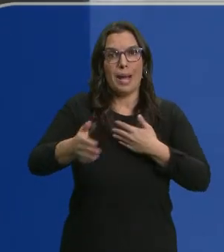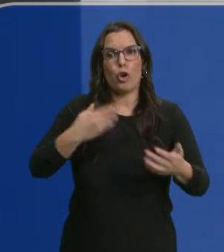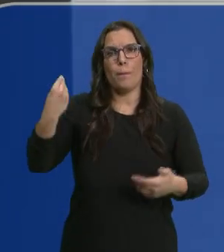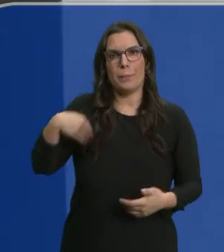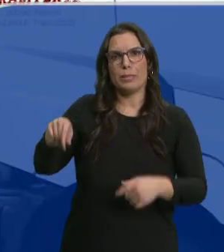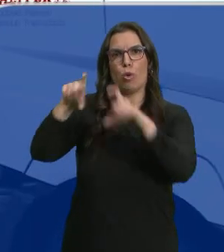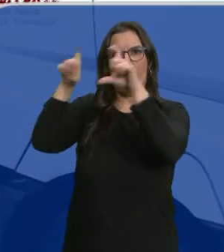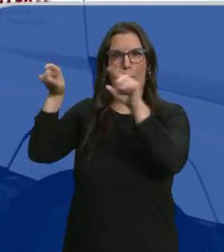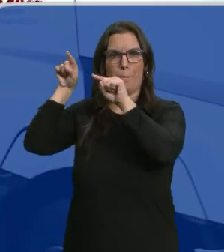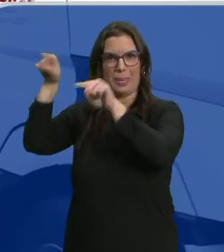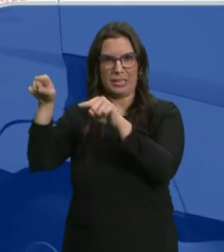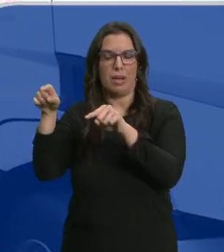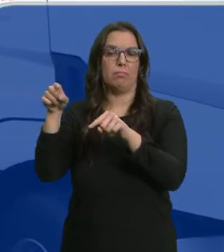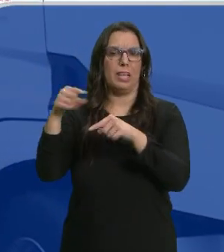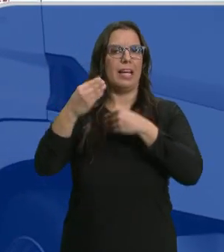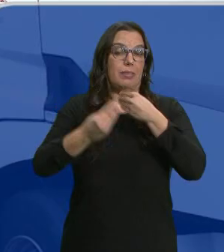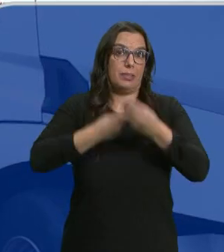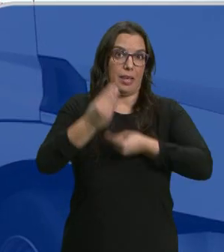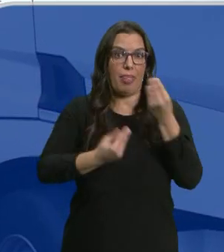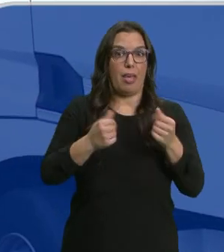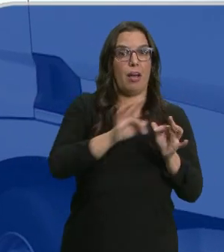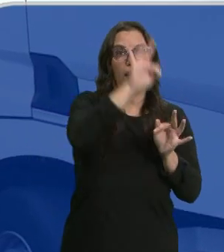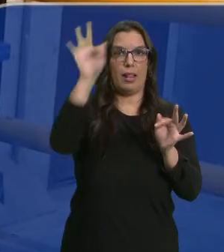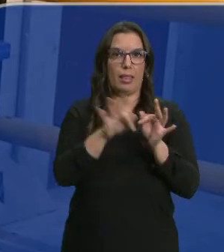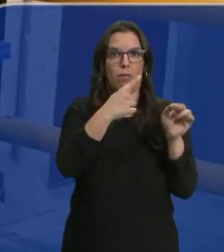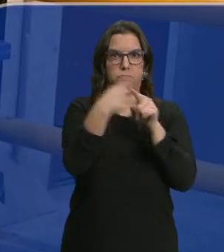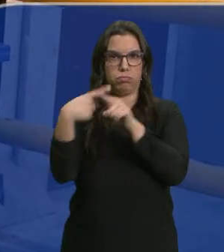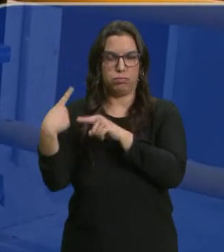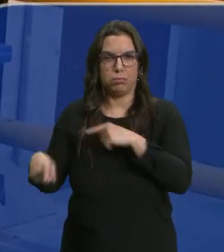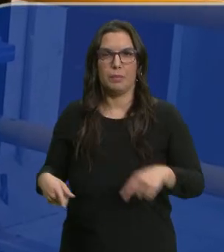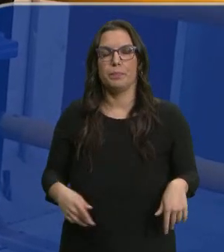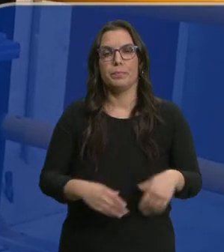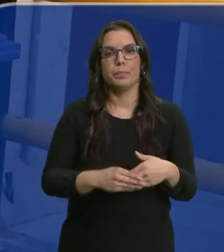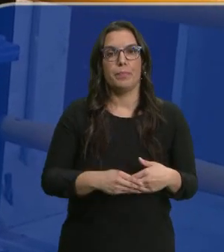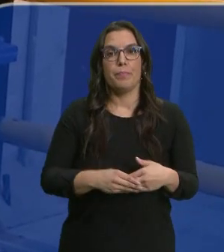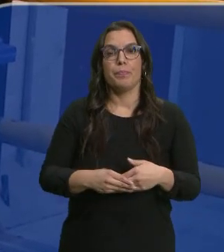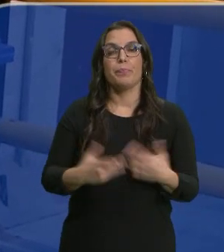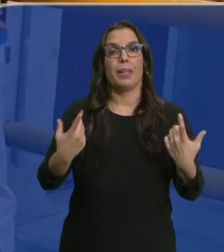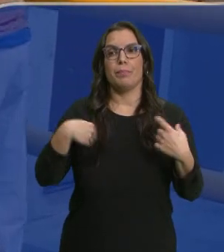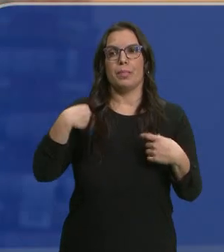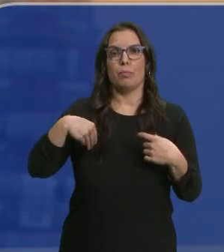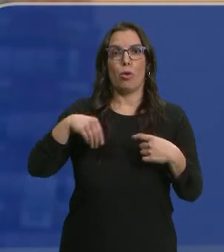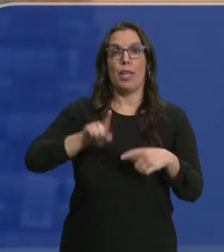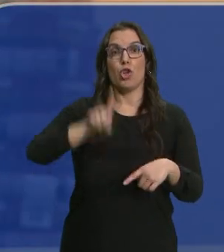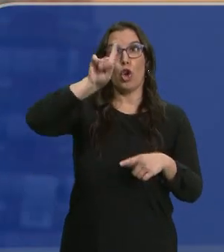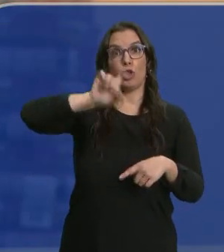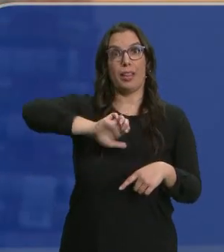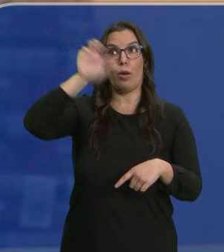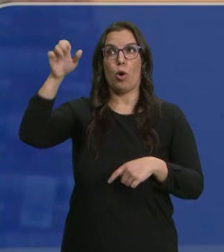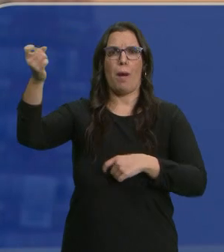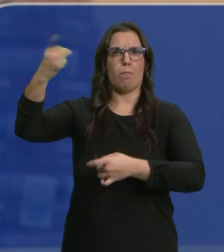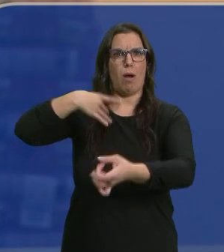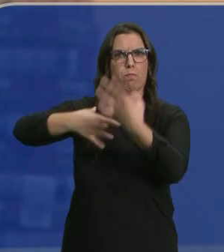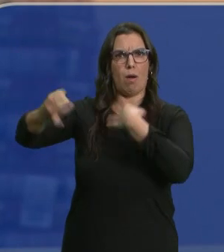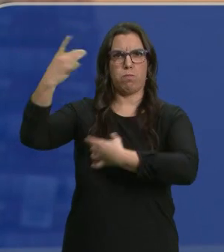almacén, un proceso que se hace varias veces al día. Recibimos mercancía de todas nuestras afiliadas del norte de Europa y desde aquí